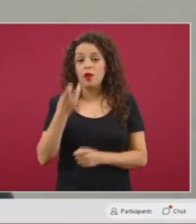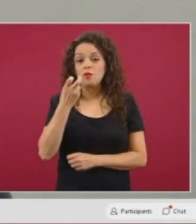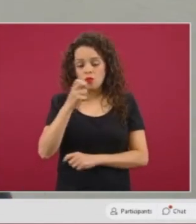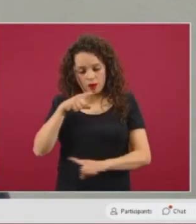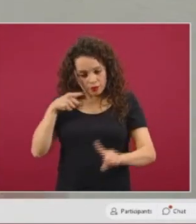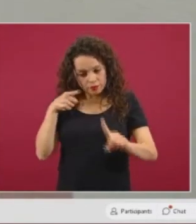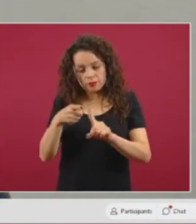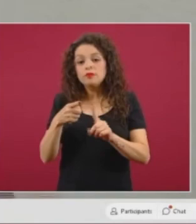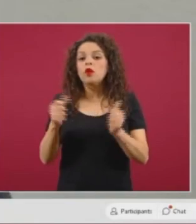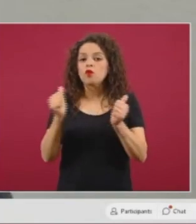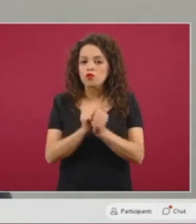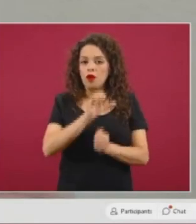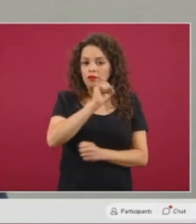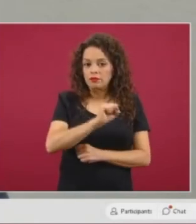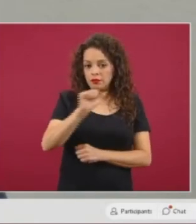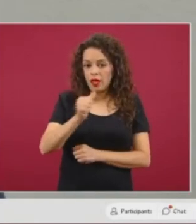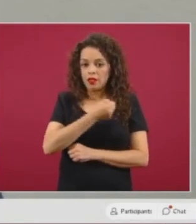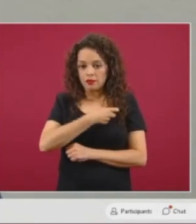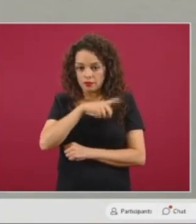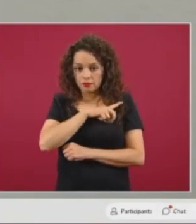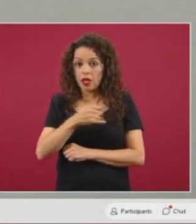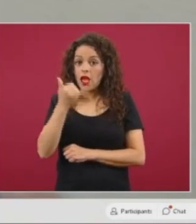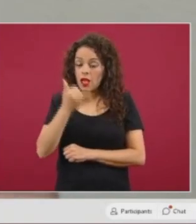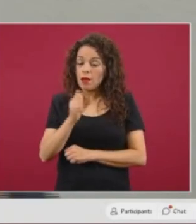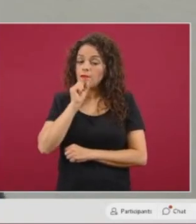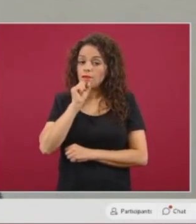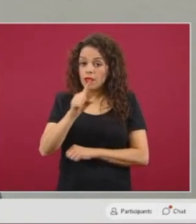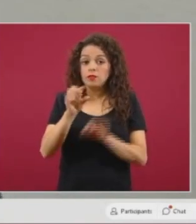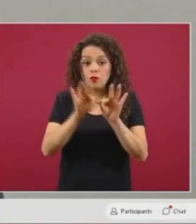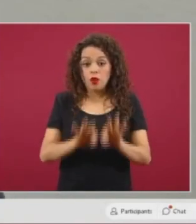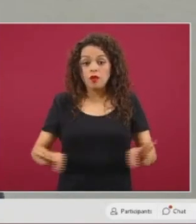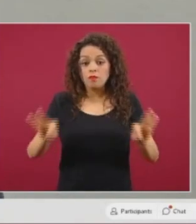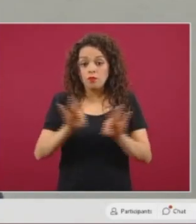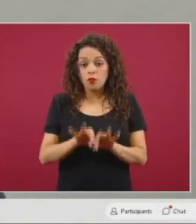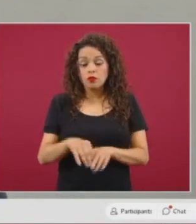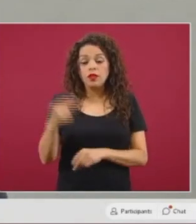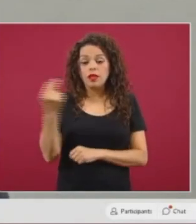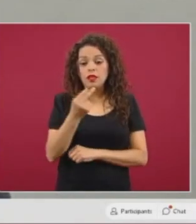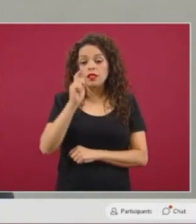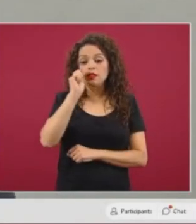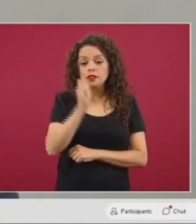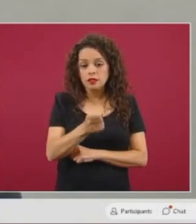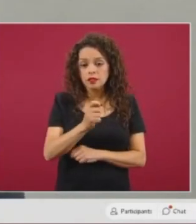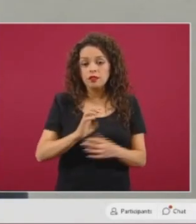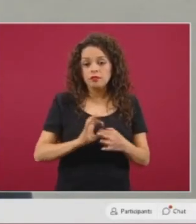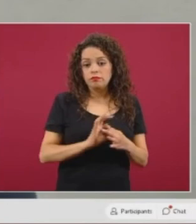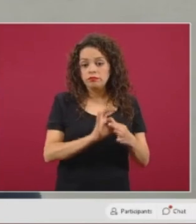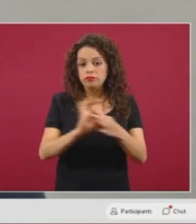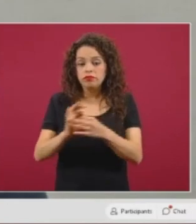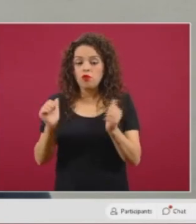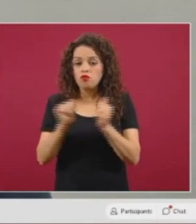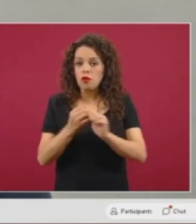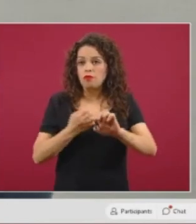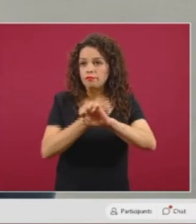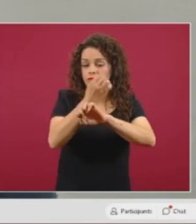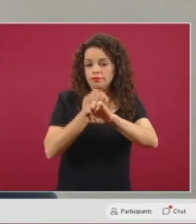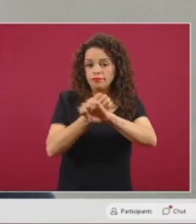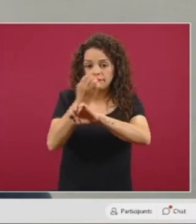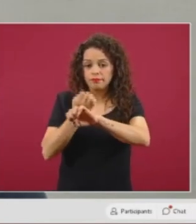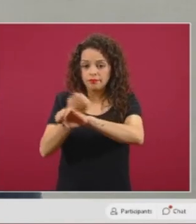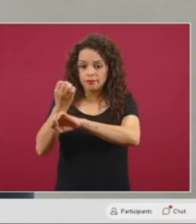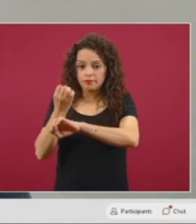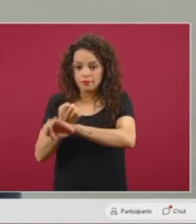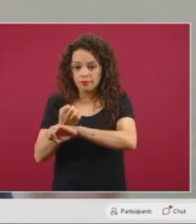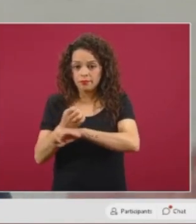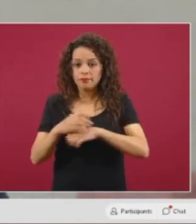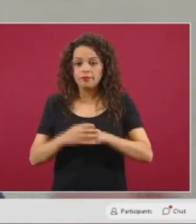pero también y de manera importante cerrar filas y tejer fino en las entidades federativas con el